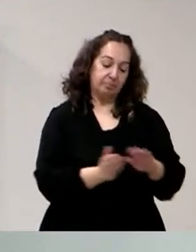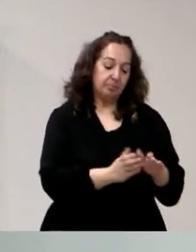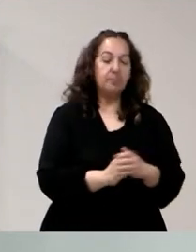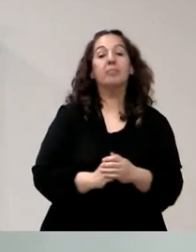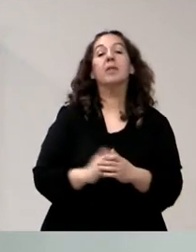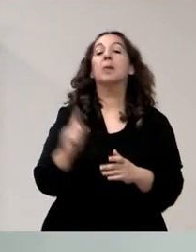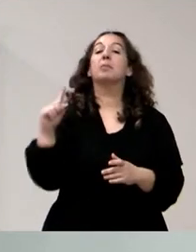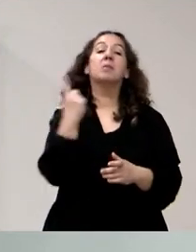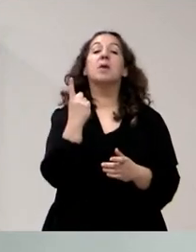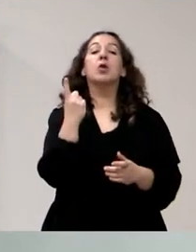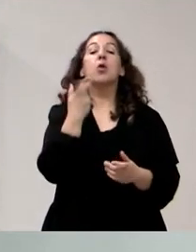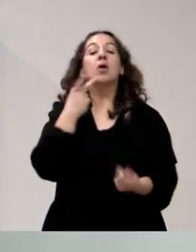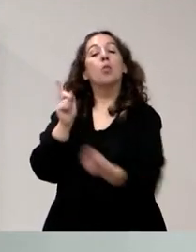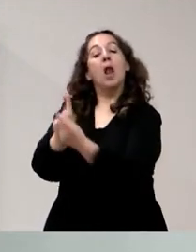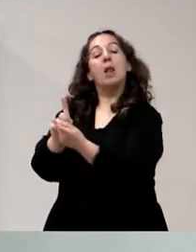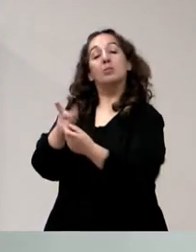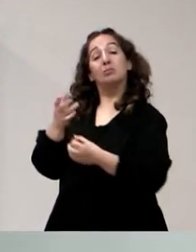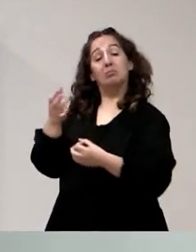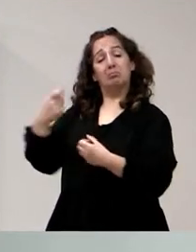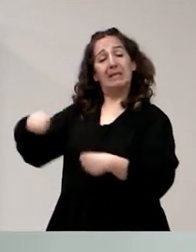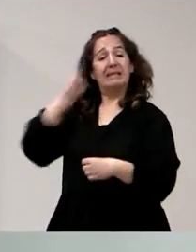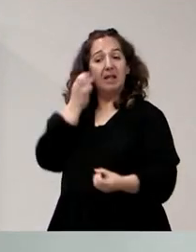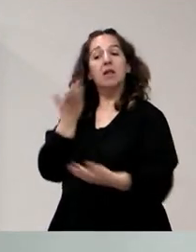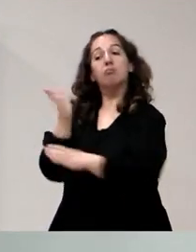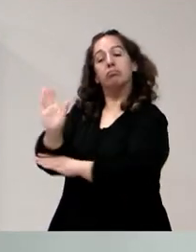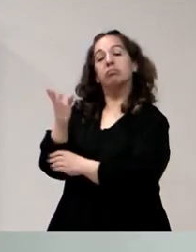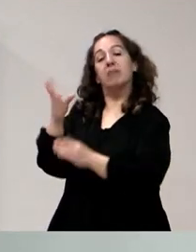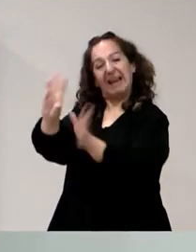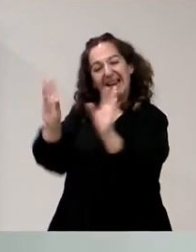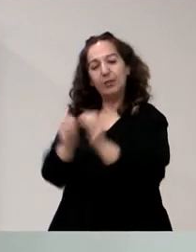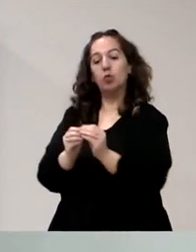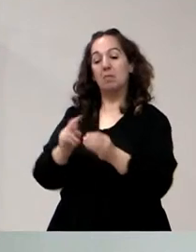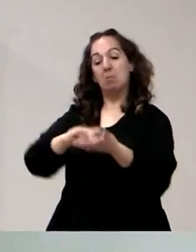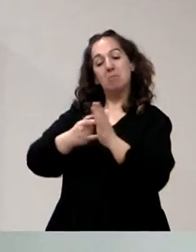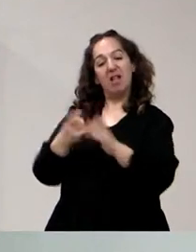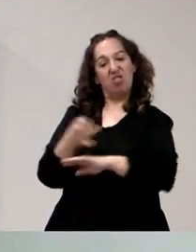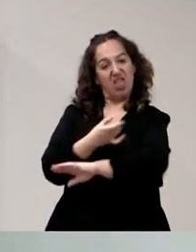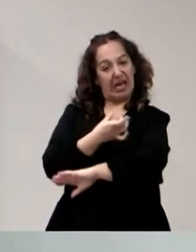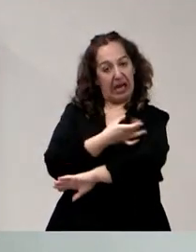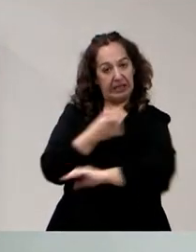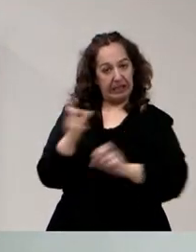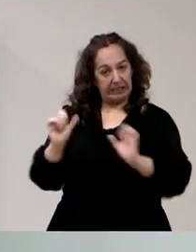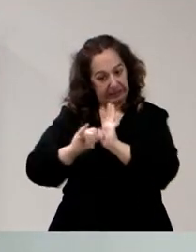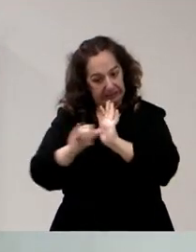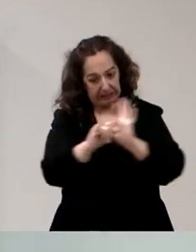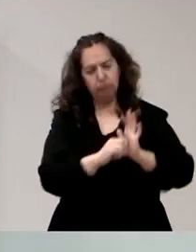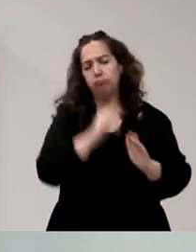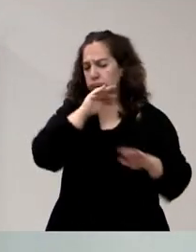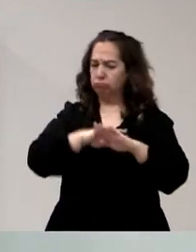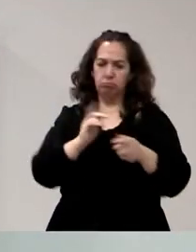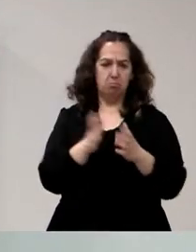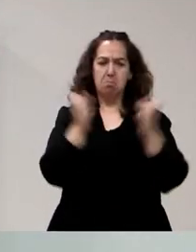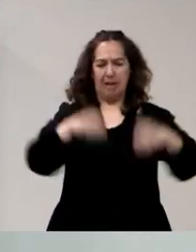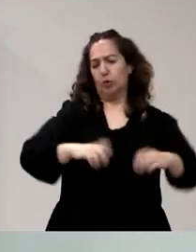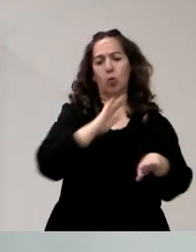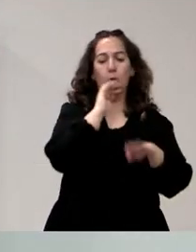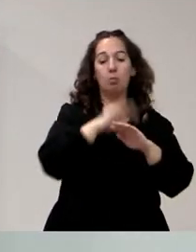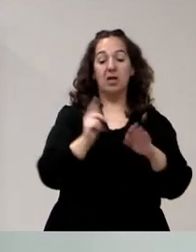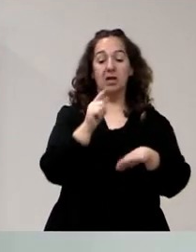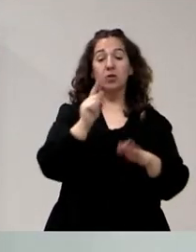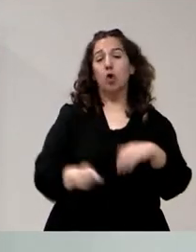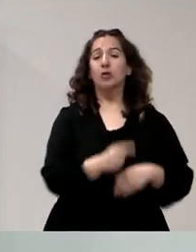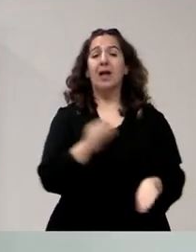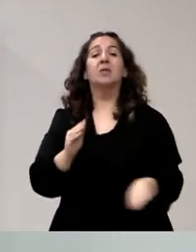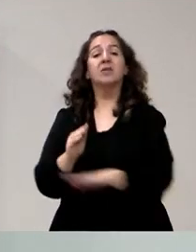he querido presentarle a la presidenta un resumen de del plan de cercanías que cumple con lo pactado supone una inversión total el plan de cercanías de